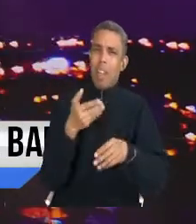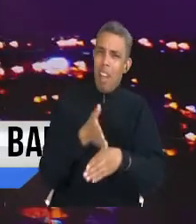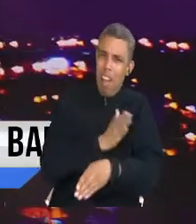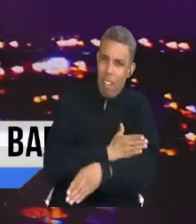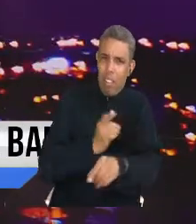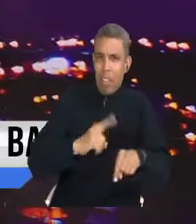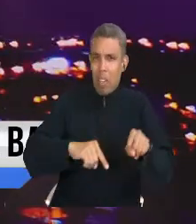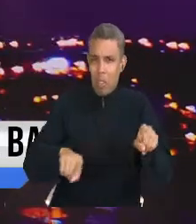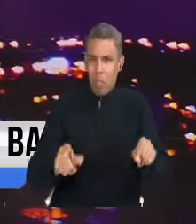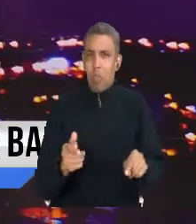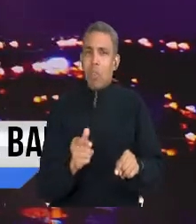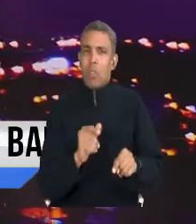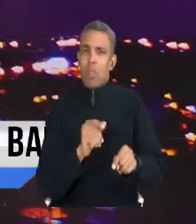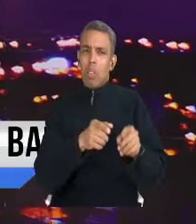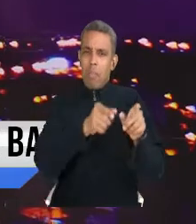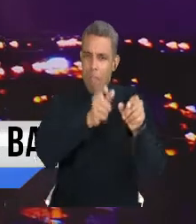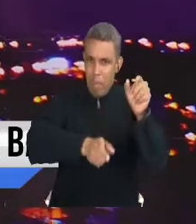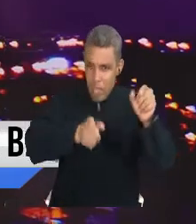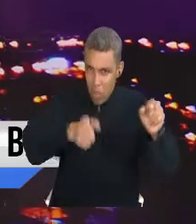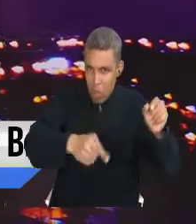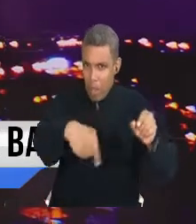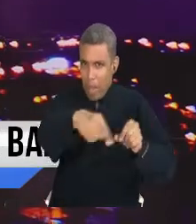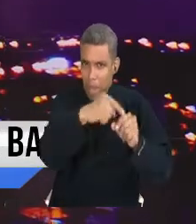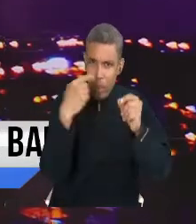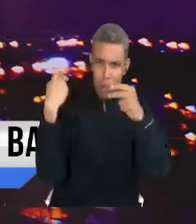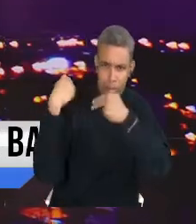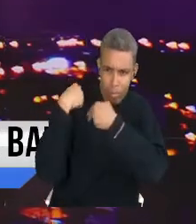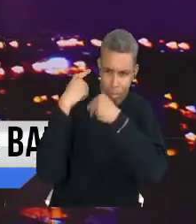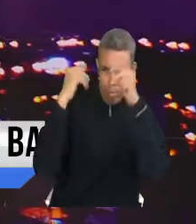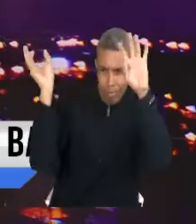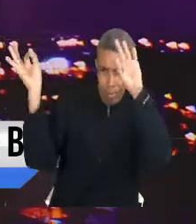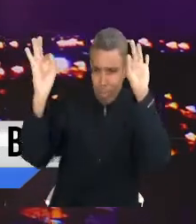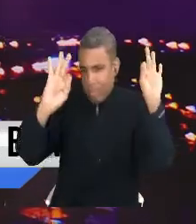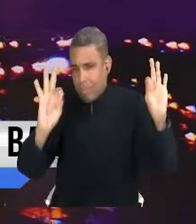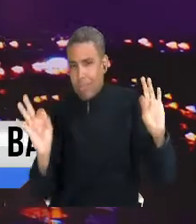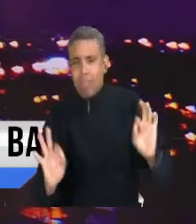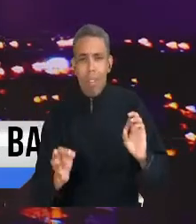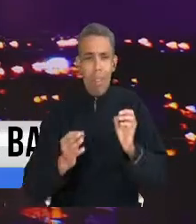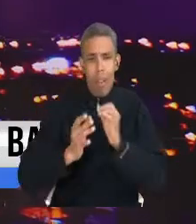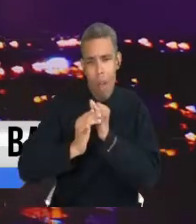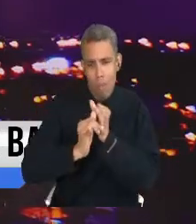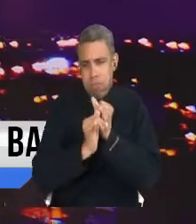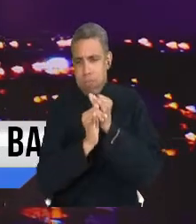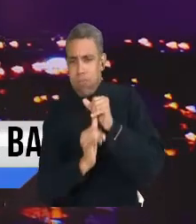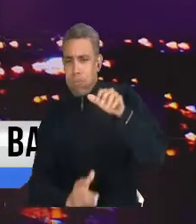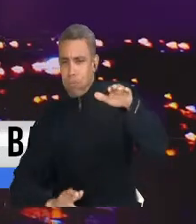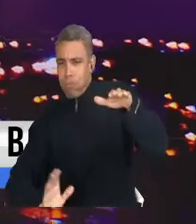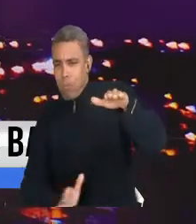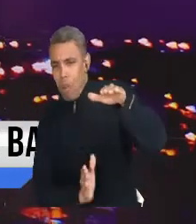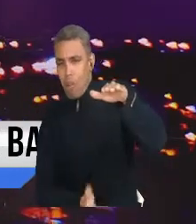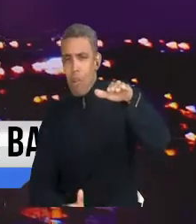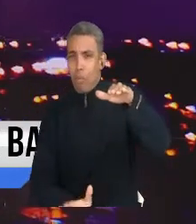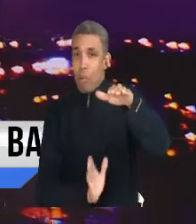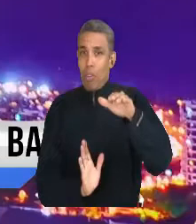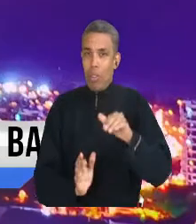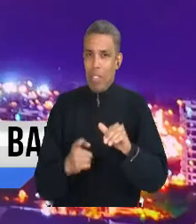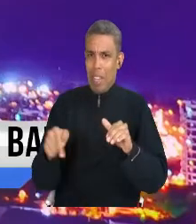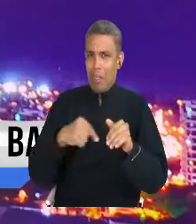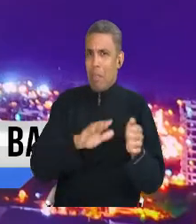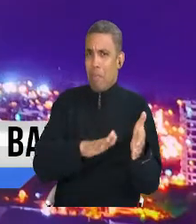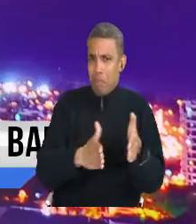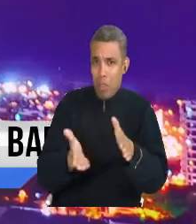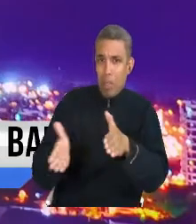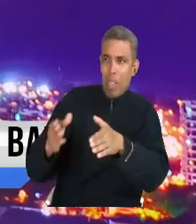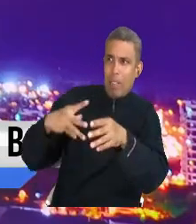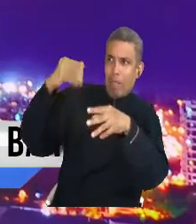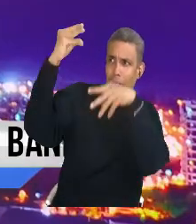también organizando un nuevo festival en el cielo para la espera de los demás compañeros de la asociación. Bueno, tanto él como usted también hicieron